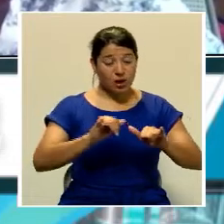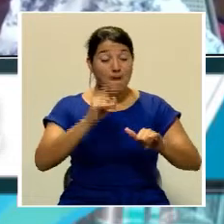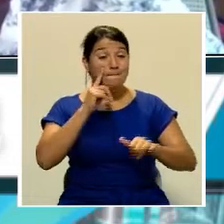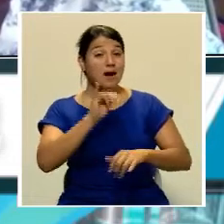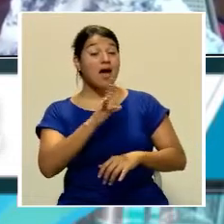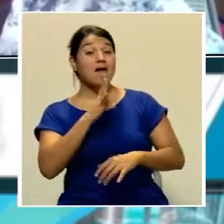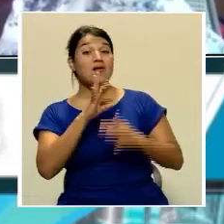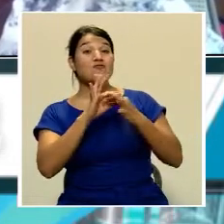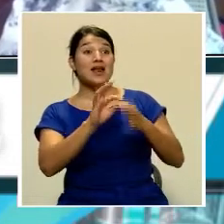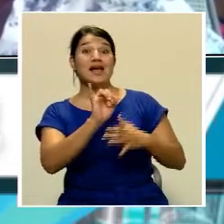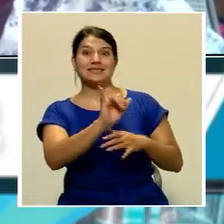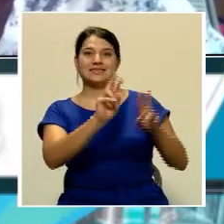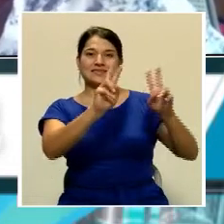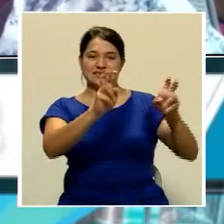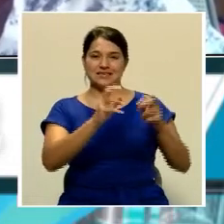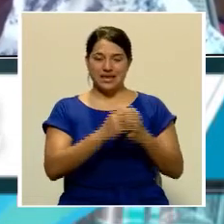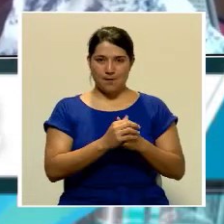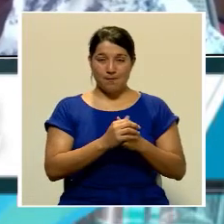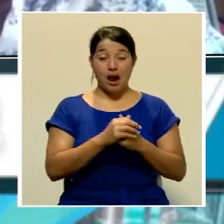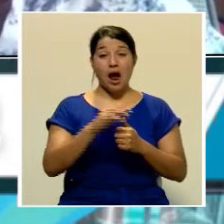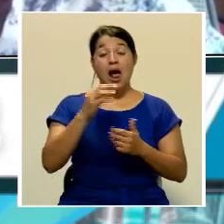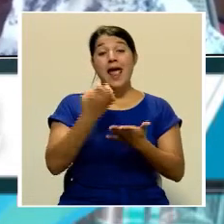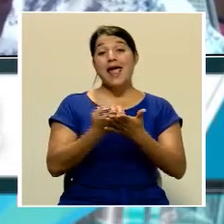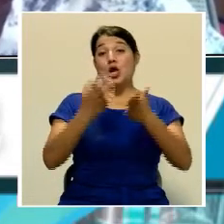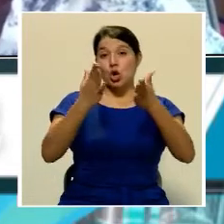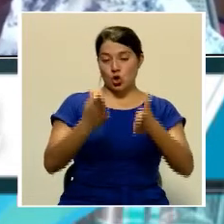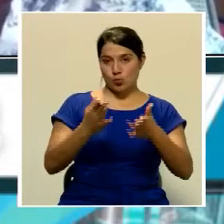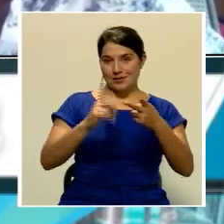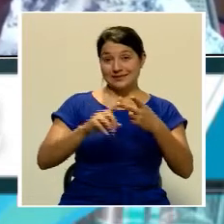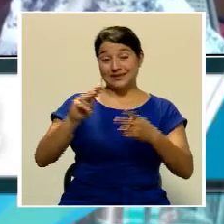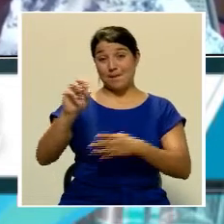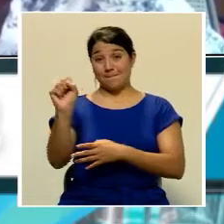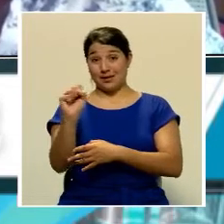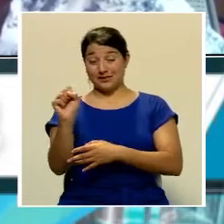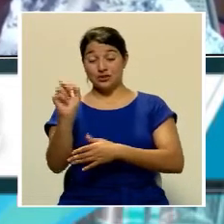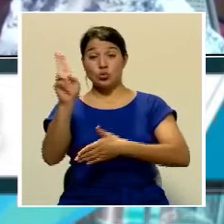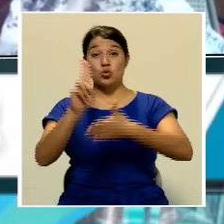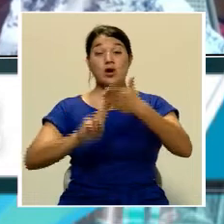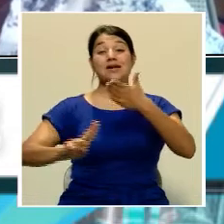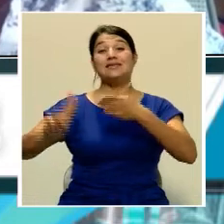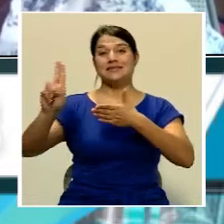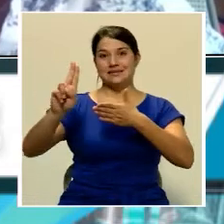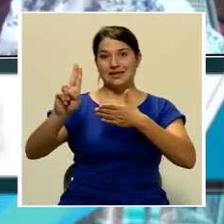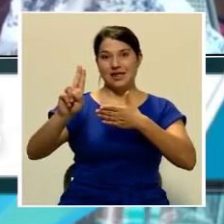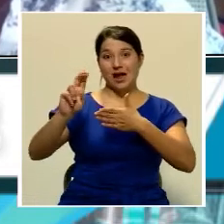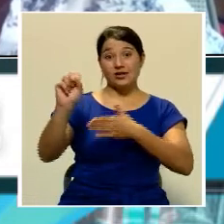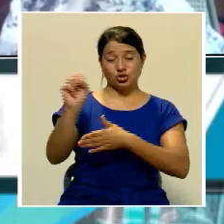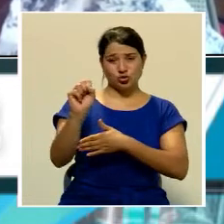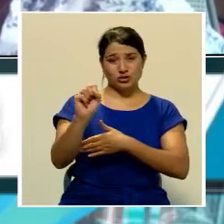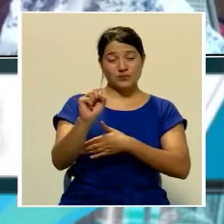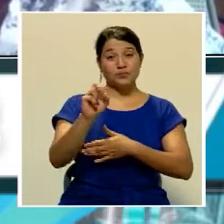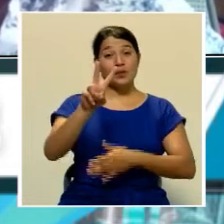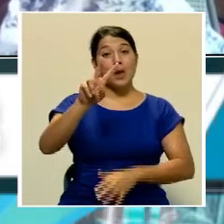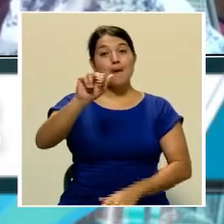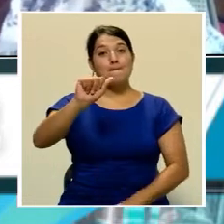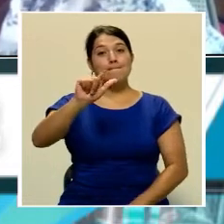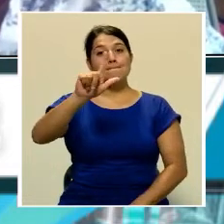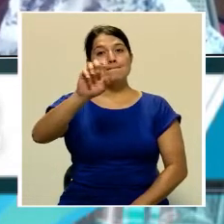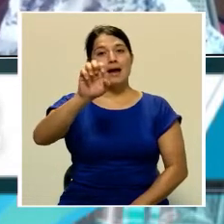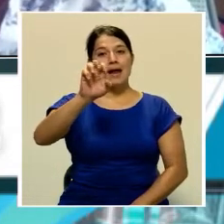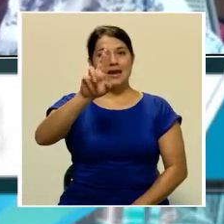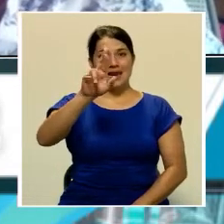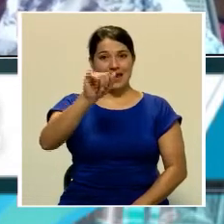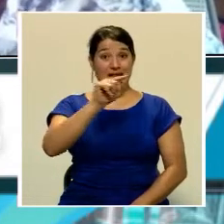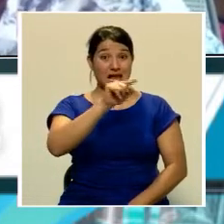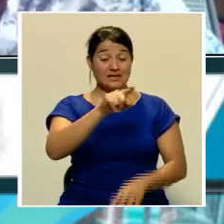Aires y máster en Desarrollo Económico por la Universidad de Sussex, Valeria Lentini, quien es también